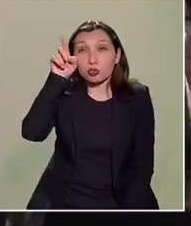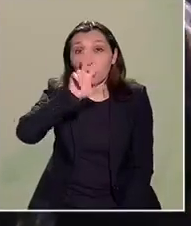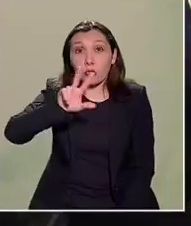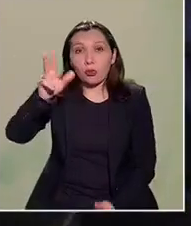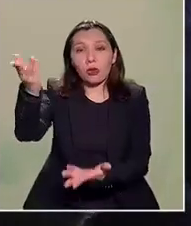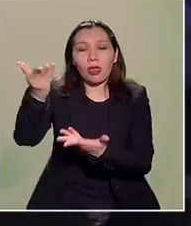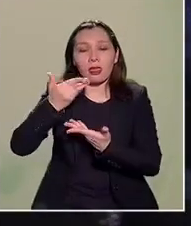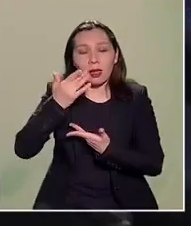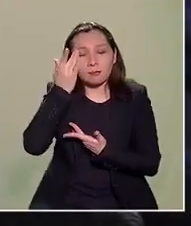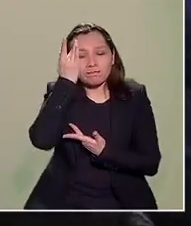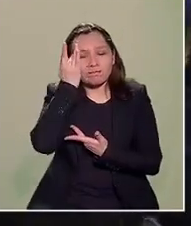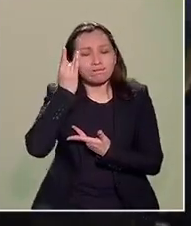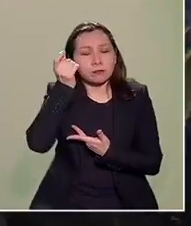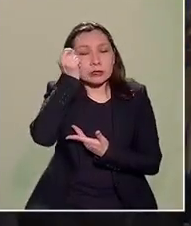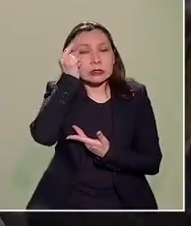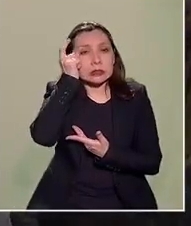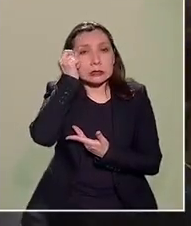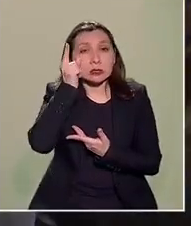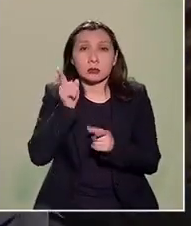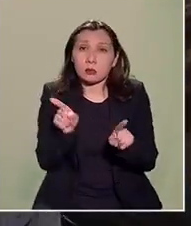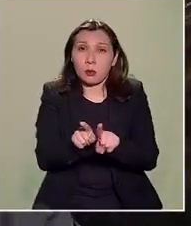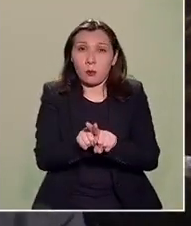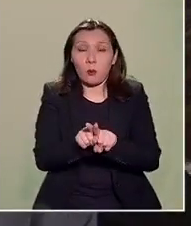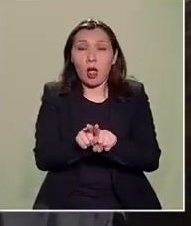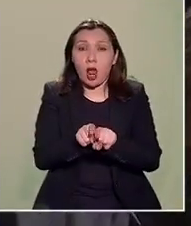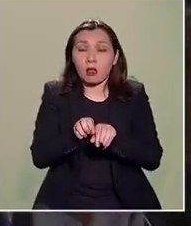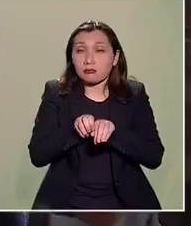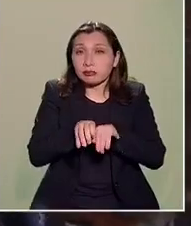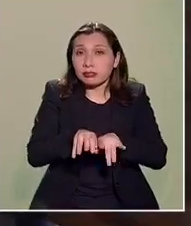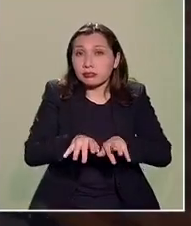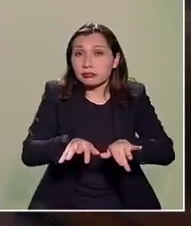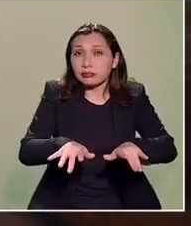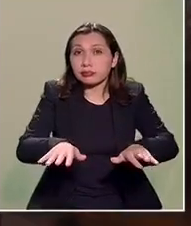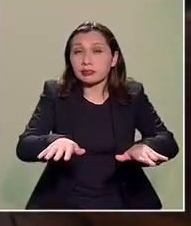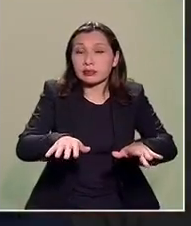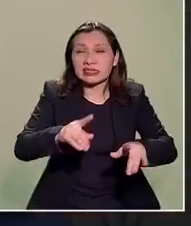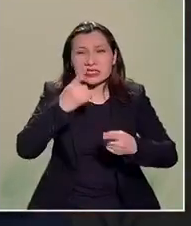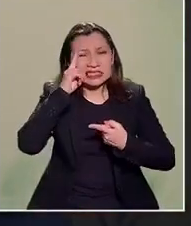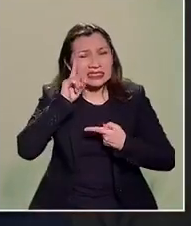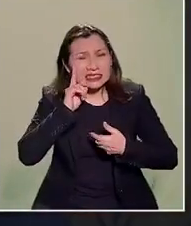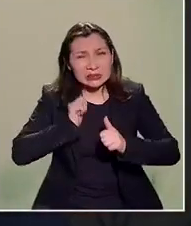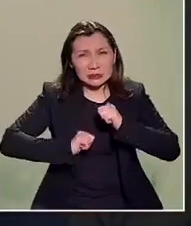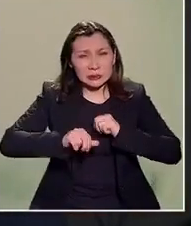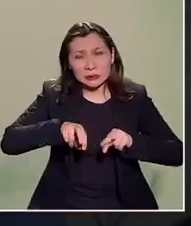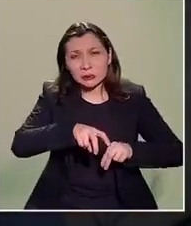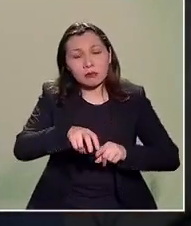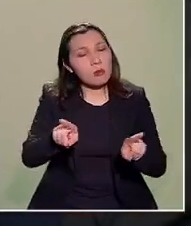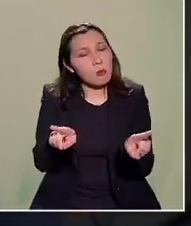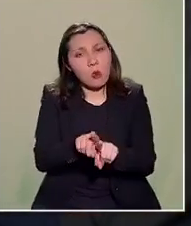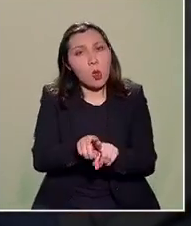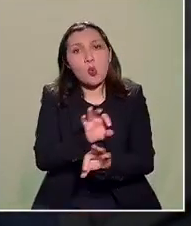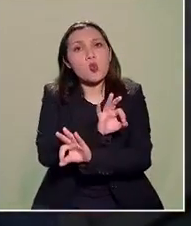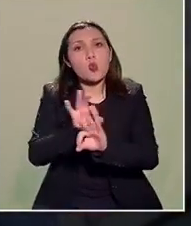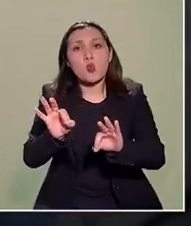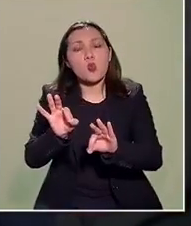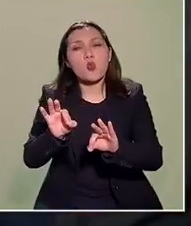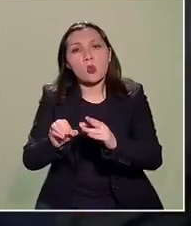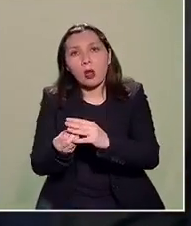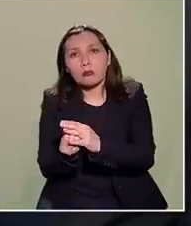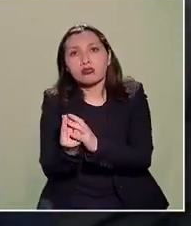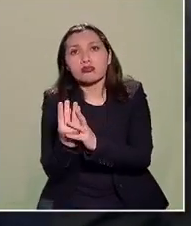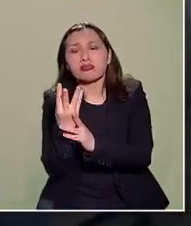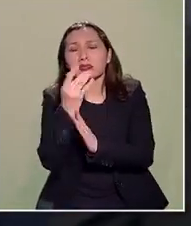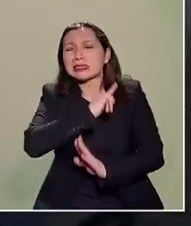das entendimiento y aunque sea esparcida en tres pinos y abrojos ella nunca dejará de dar